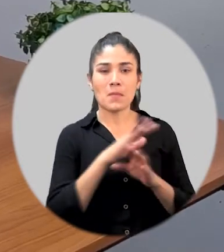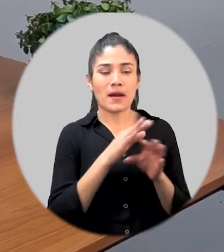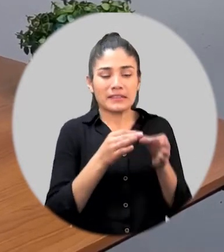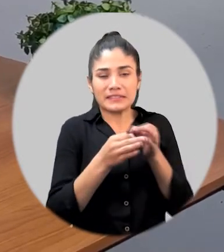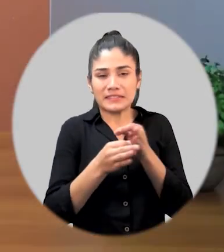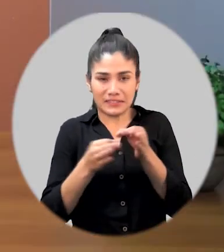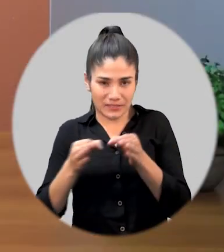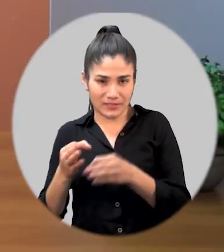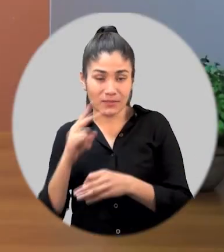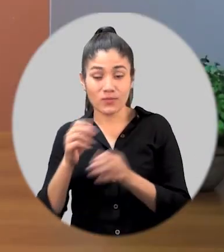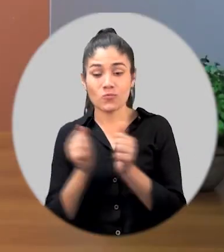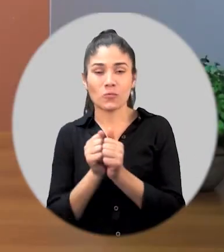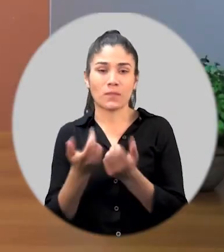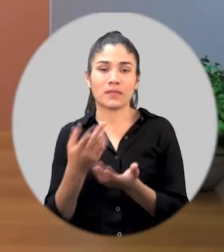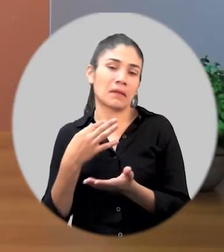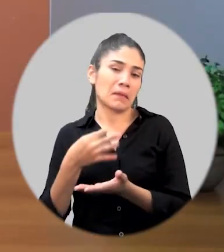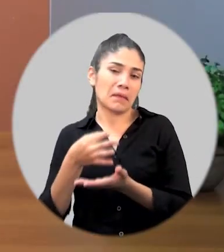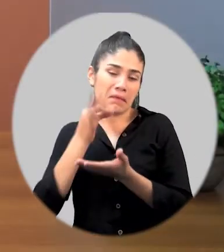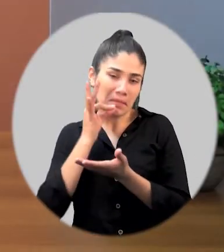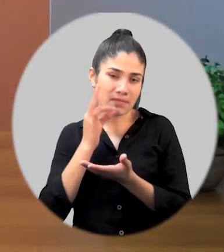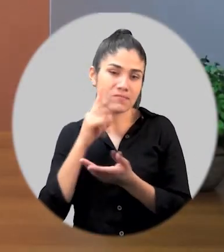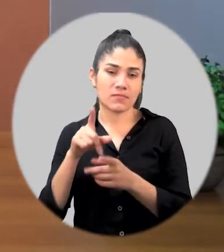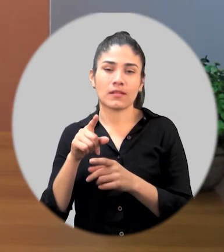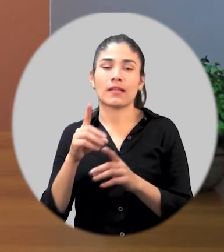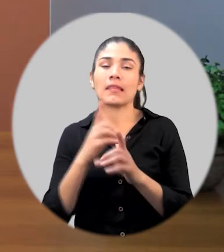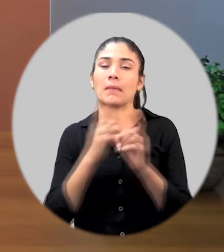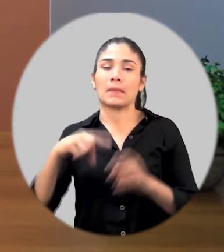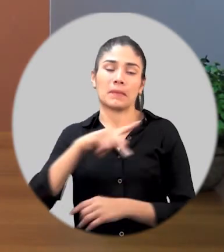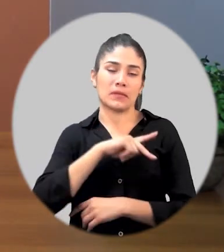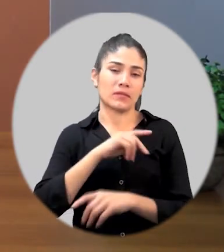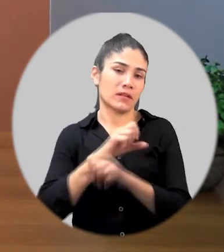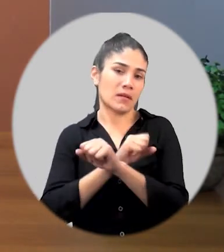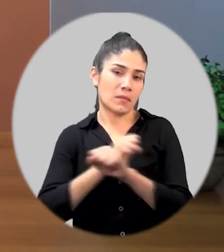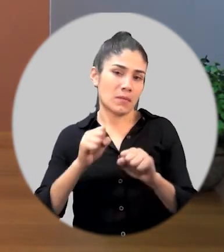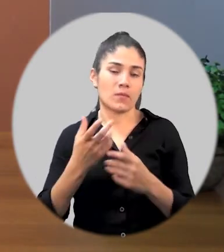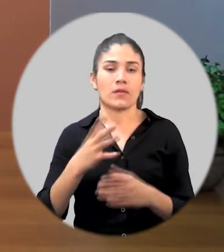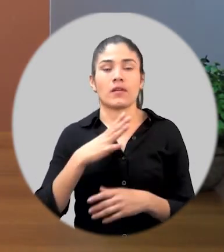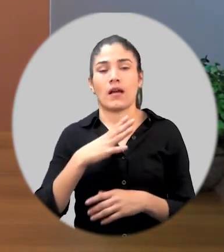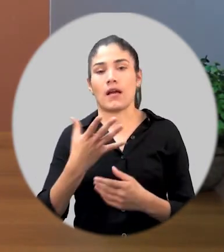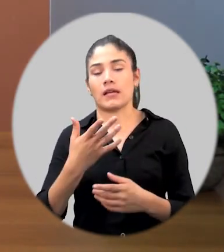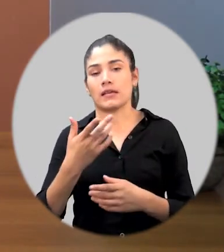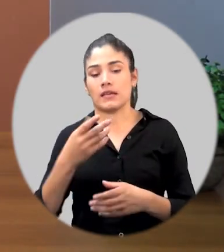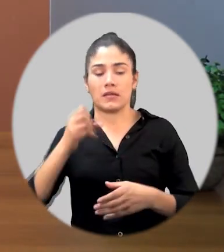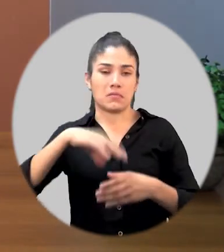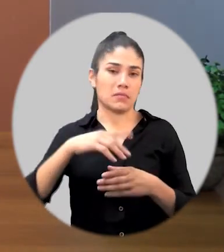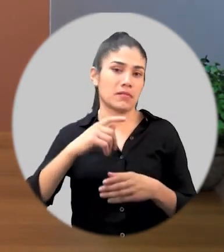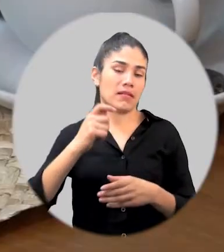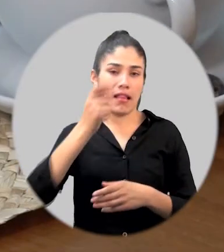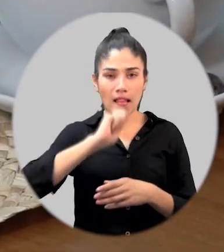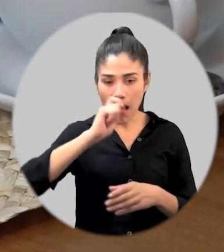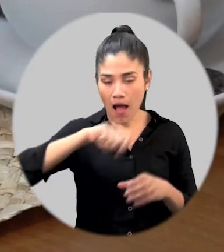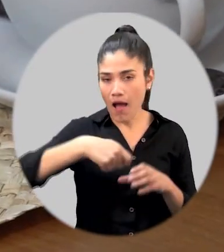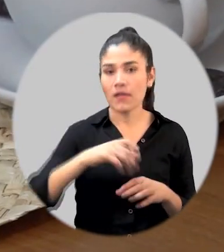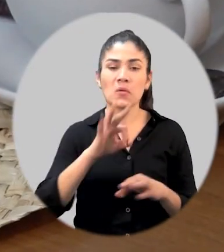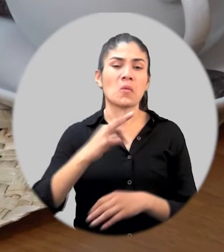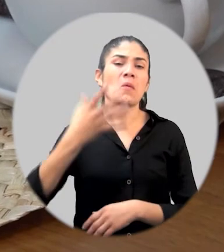Y vamos a acompañar ahora con café y ustedes pueden acompañar así, recién salidas del horno, con una bocha de helado